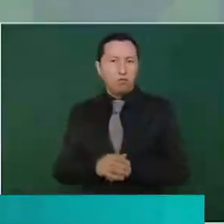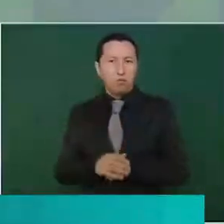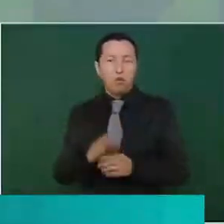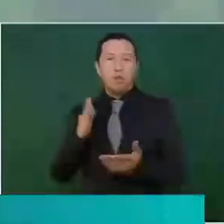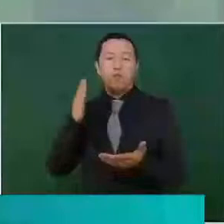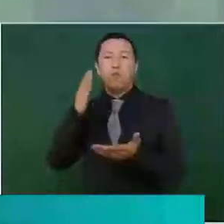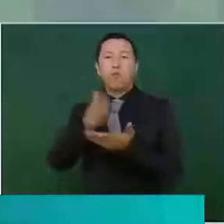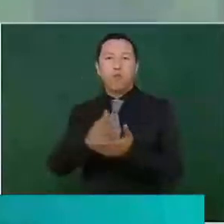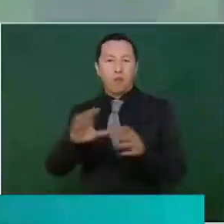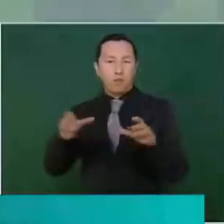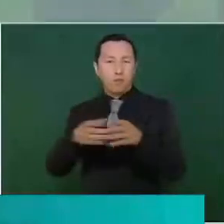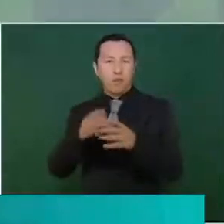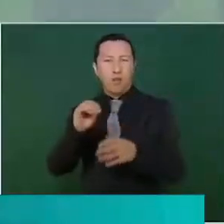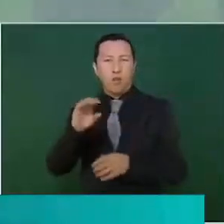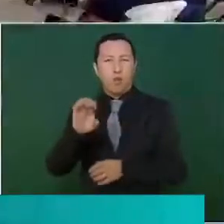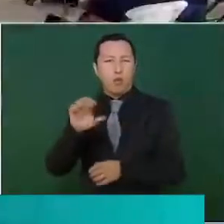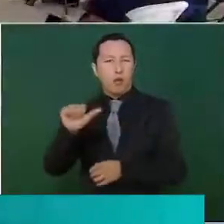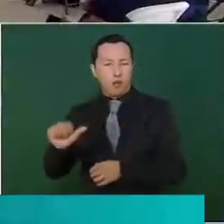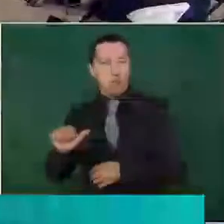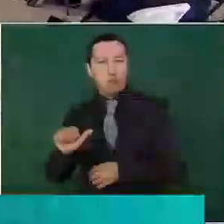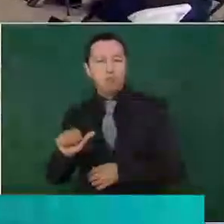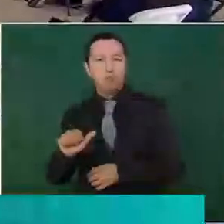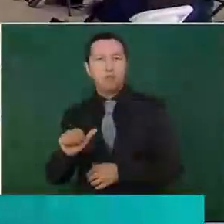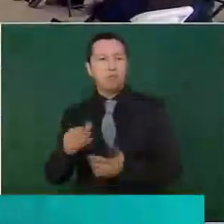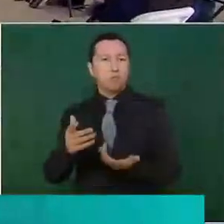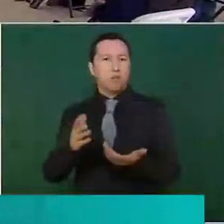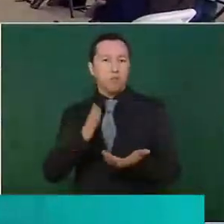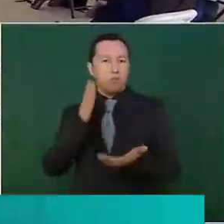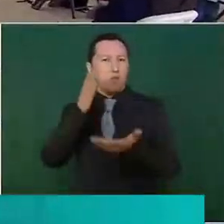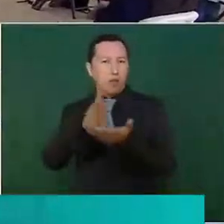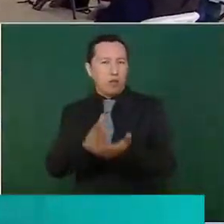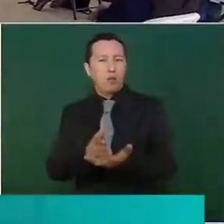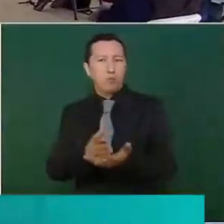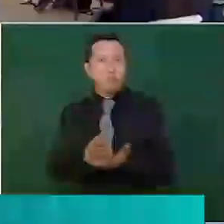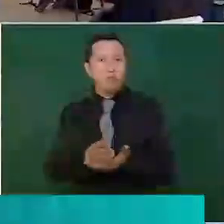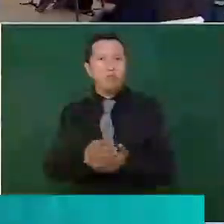Muchos hasta lo criticaron porque se tomó la foto